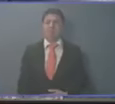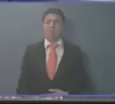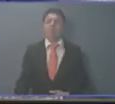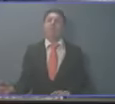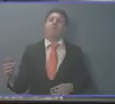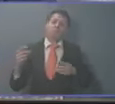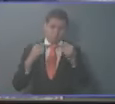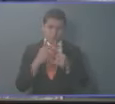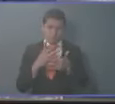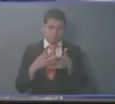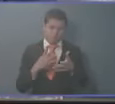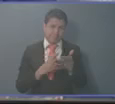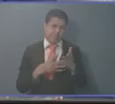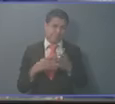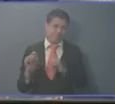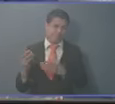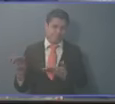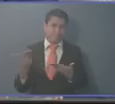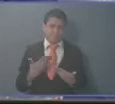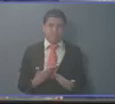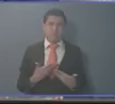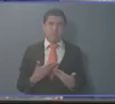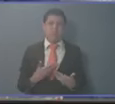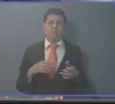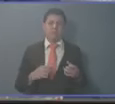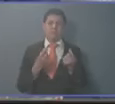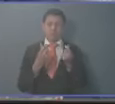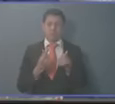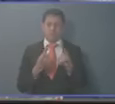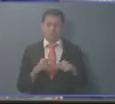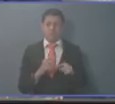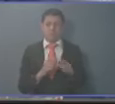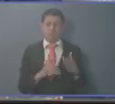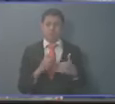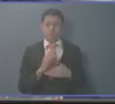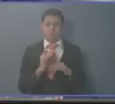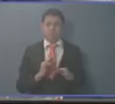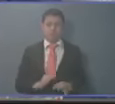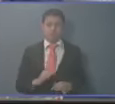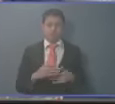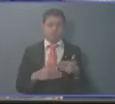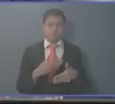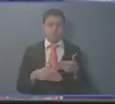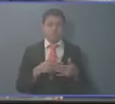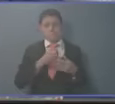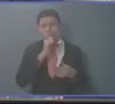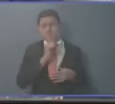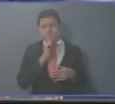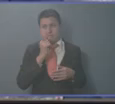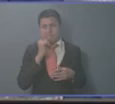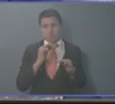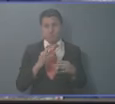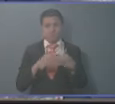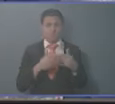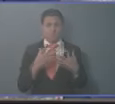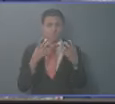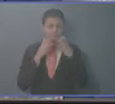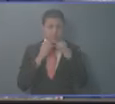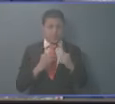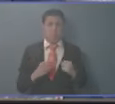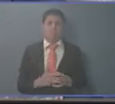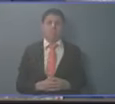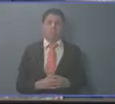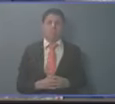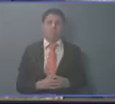Los recursos recibidos se invertirán bajo los principios de transparencia y rendición de cuentas,